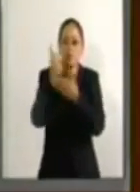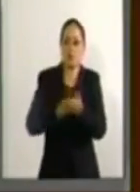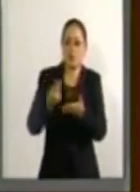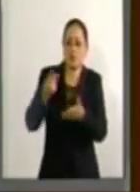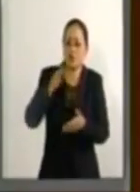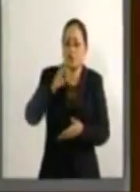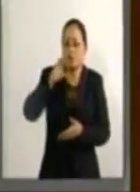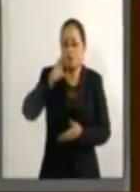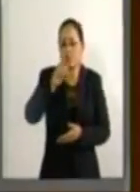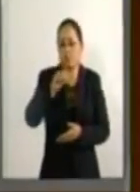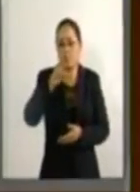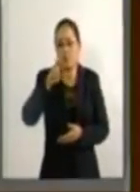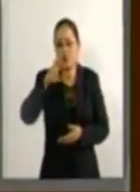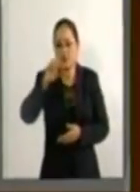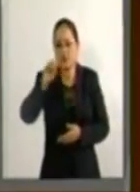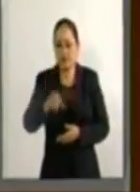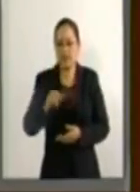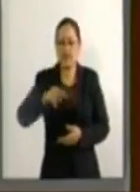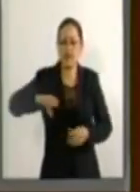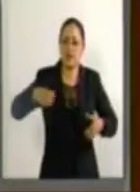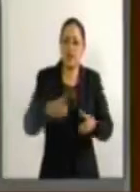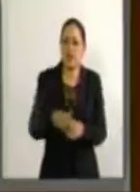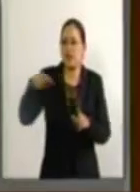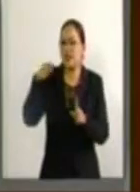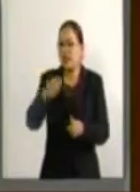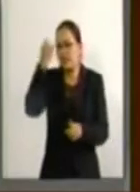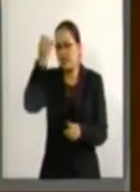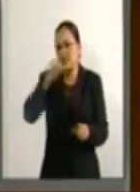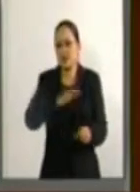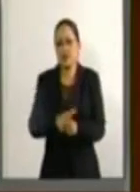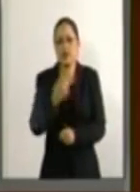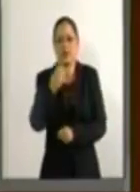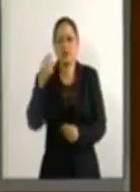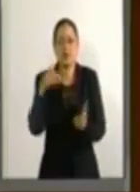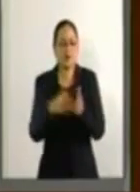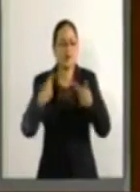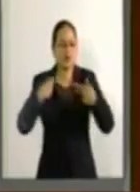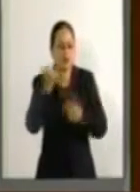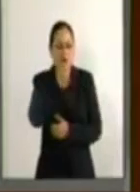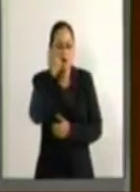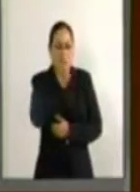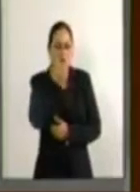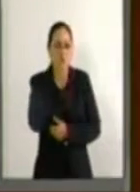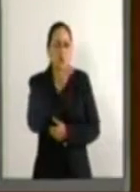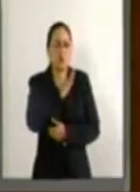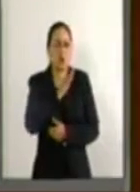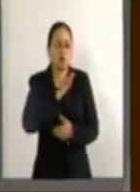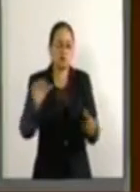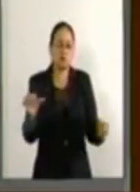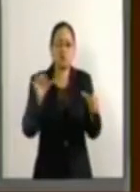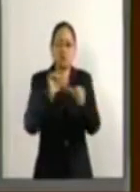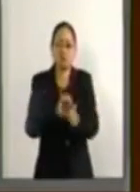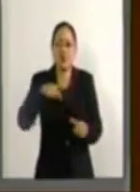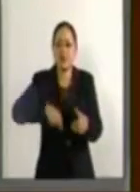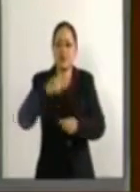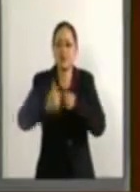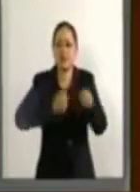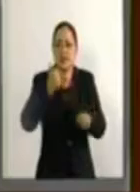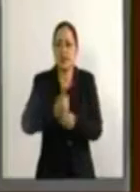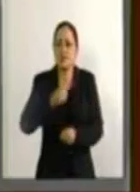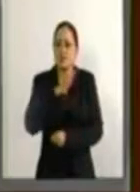FOVESI, que tiene en lo general una meta de 100 mil estudiantes, y que en este año ha